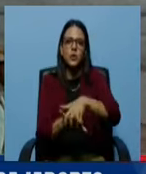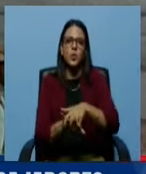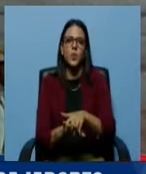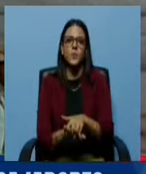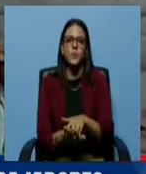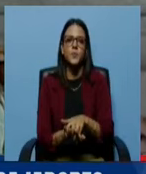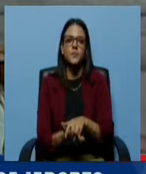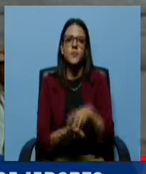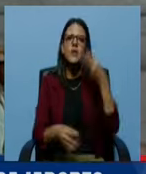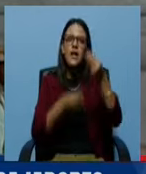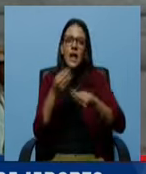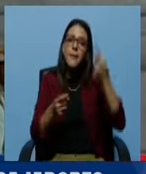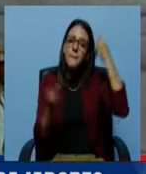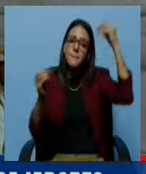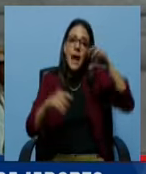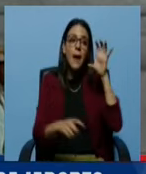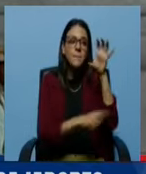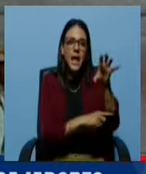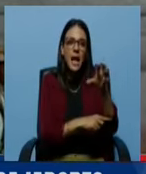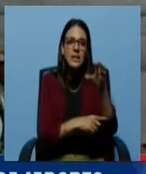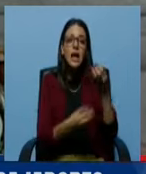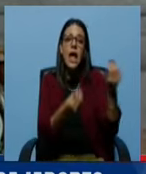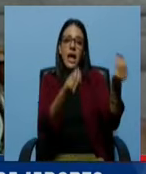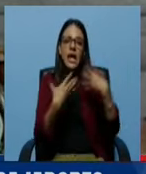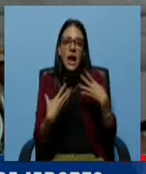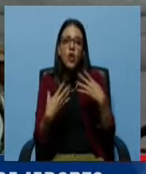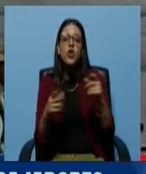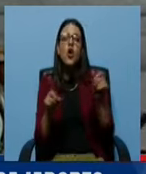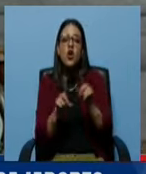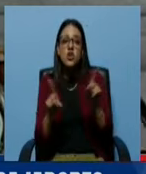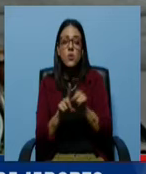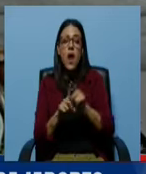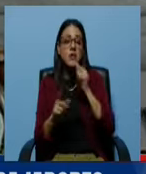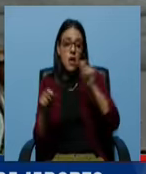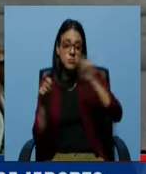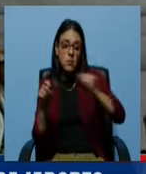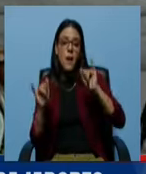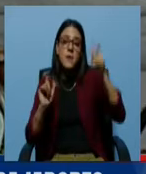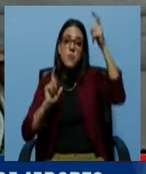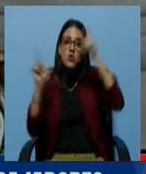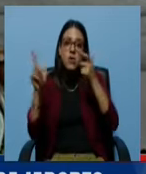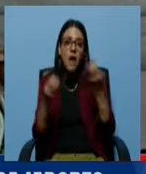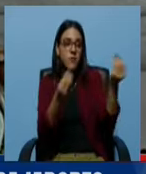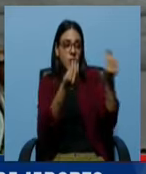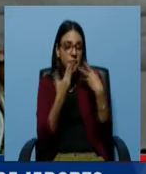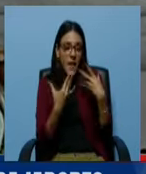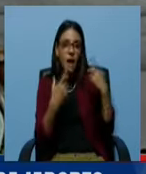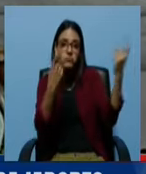en base al plan de la patria que dejó como legado, escrito de puño y letra, el comandante Hugo Chávez.